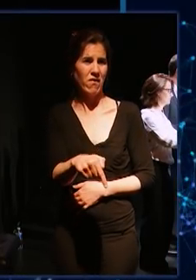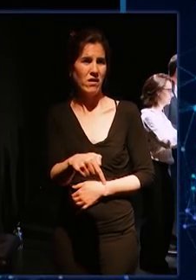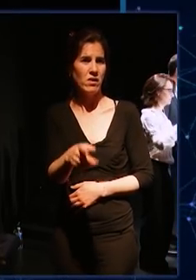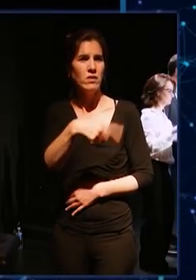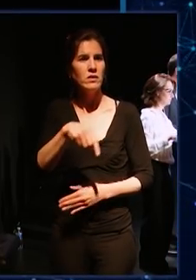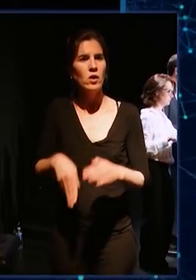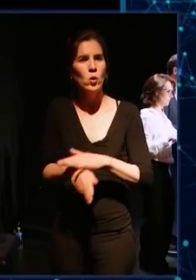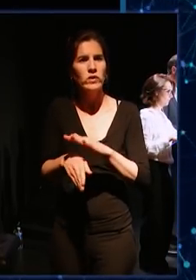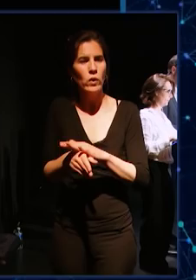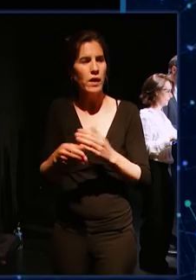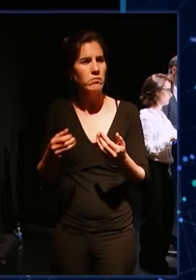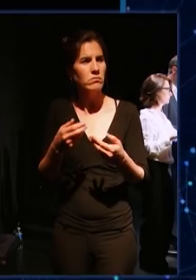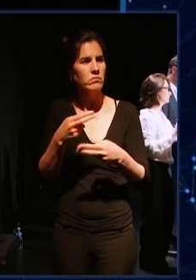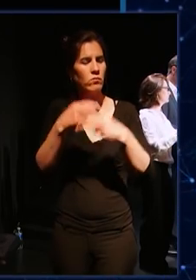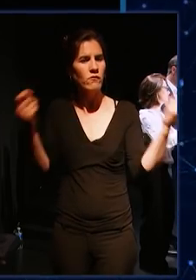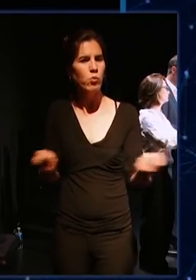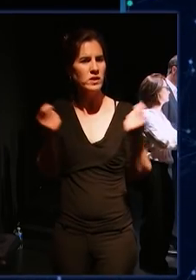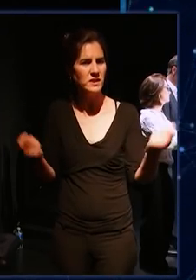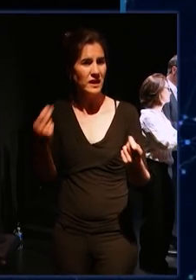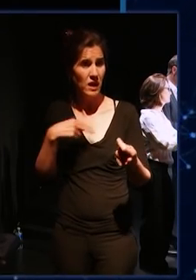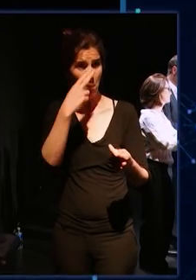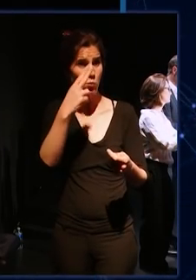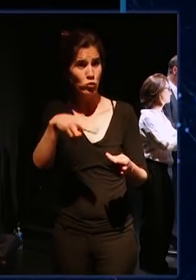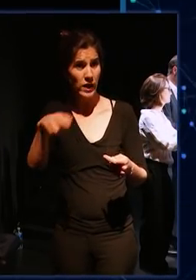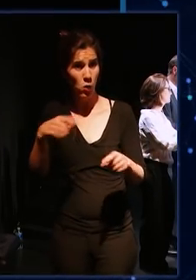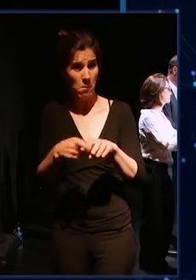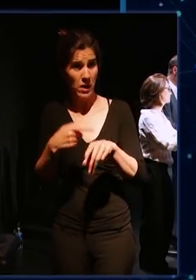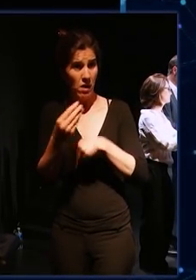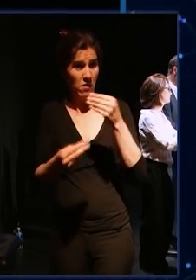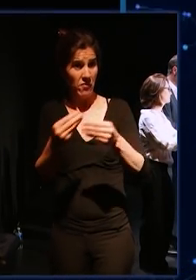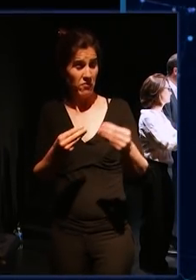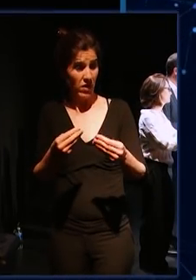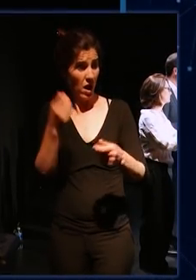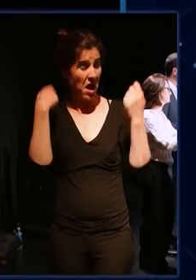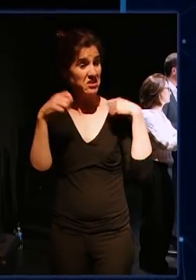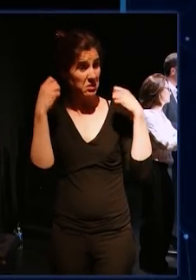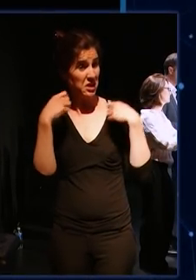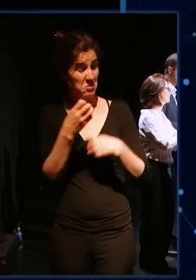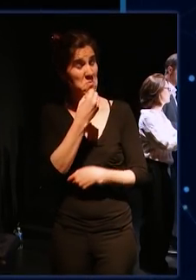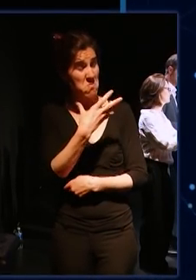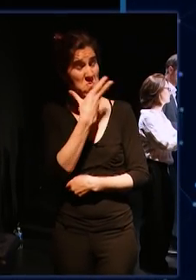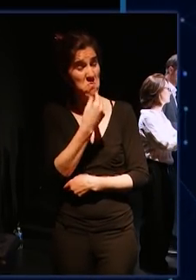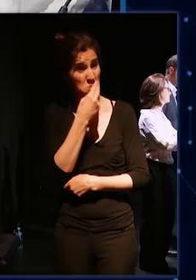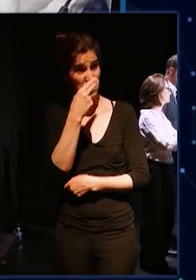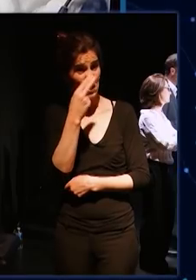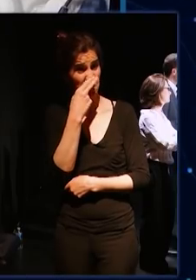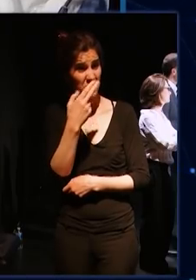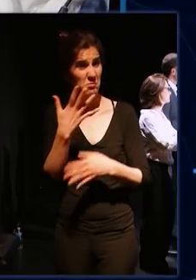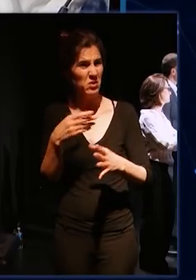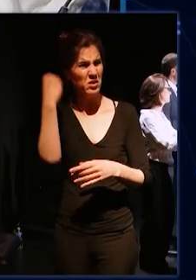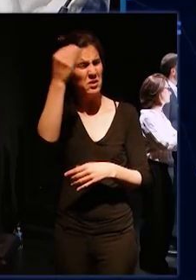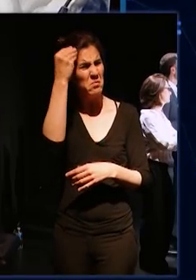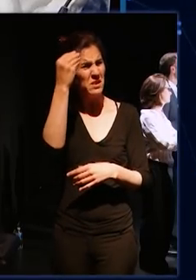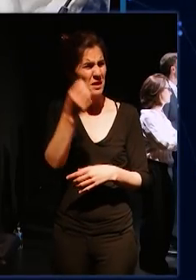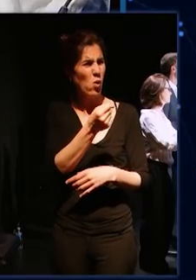dando a conocer el museo porque está haciendo unas actividades muy, muy, muy enriquecedoras, pero creemos que hay parte